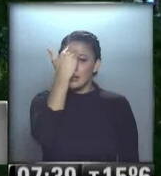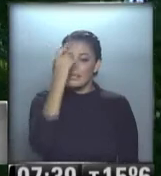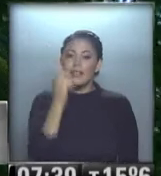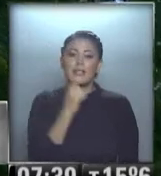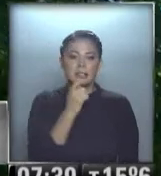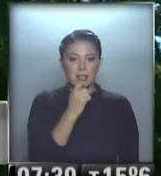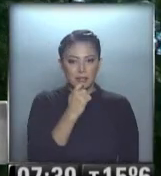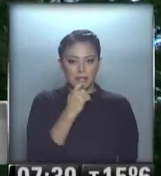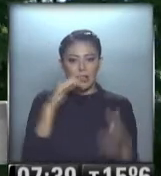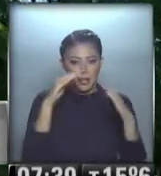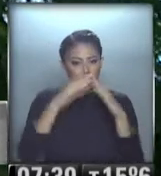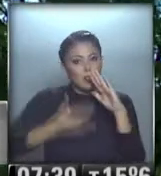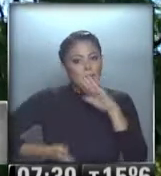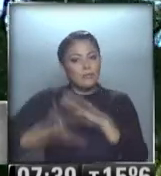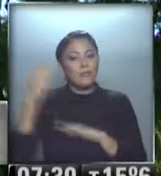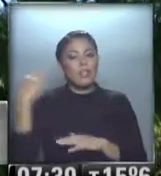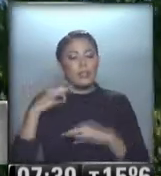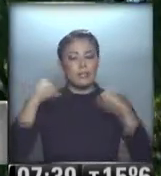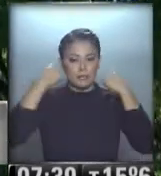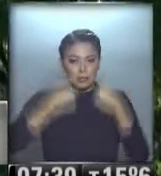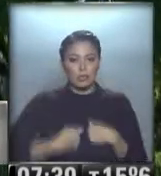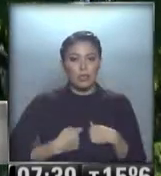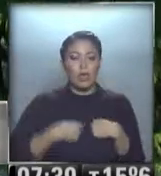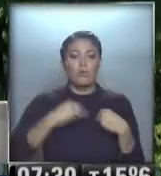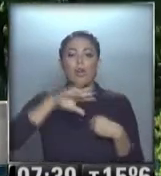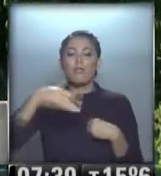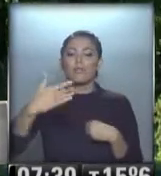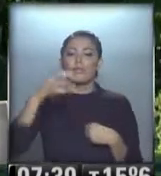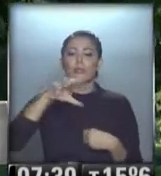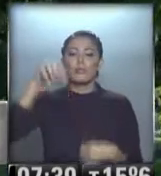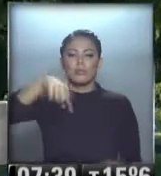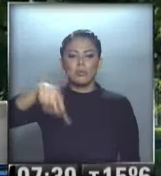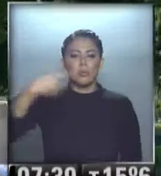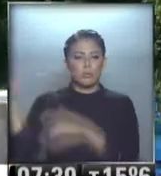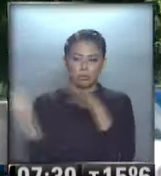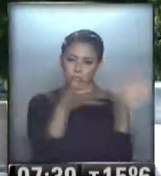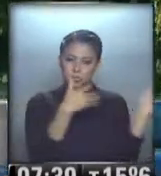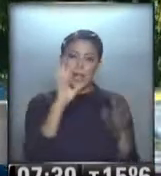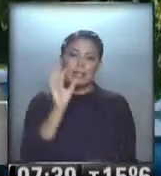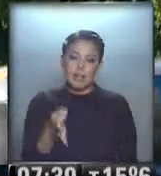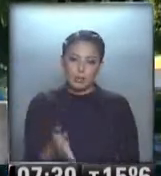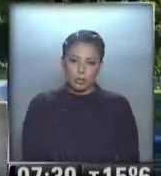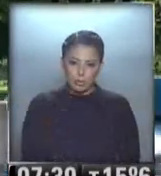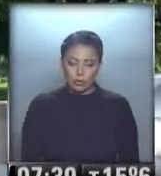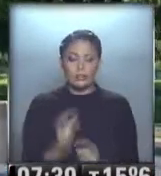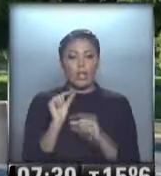están por salir a llevarse un abrigo. Hay viento del sur, del sudeste y se hace notar en esta mañana. De a poquito se va a ir poniendo